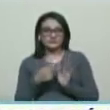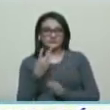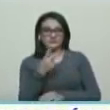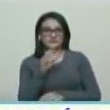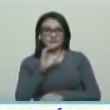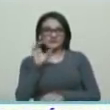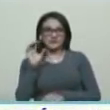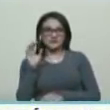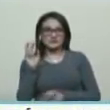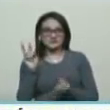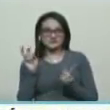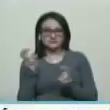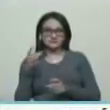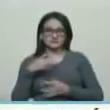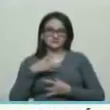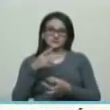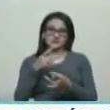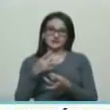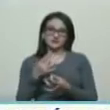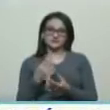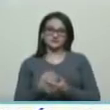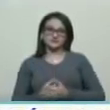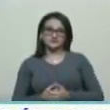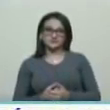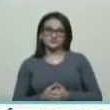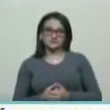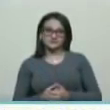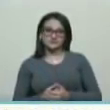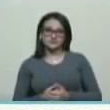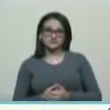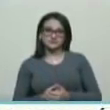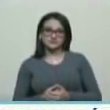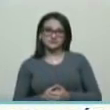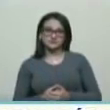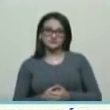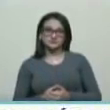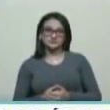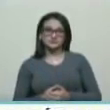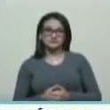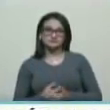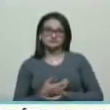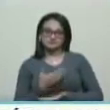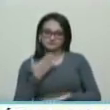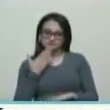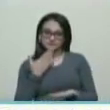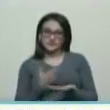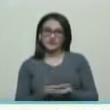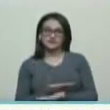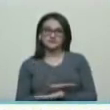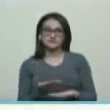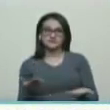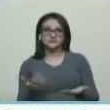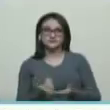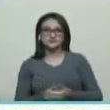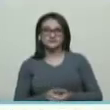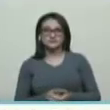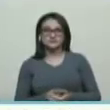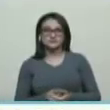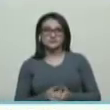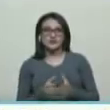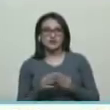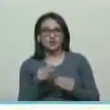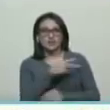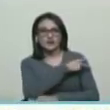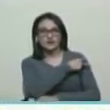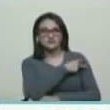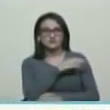temas de interés mutuo. Así que reitero el agradecimiento a toda la